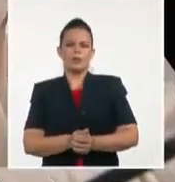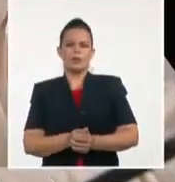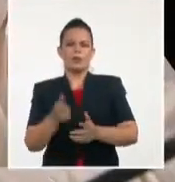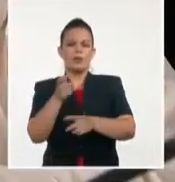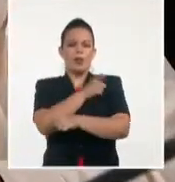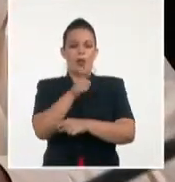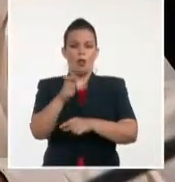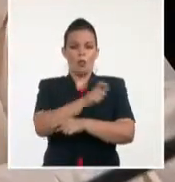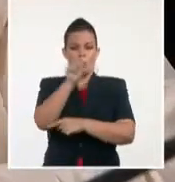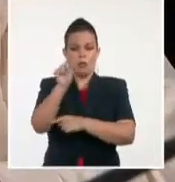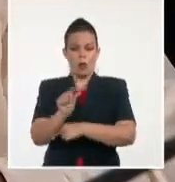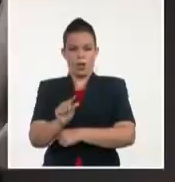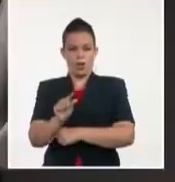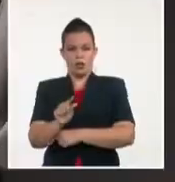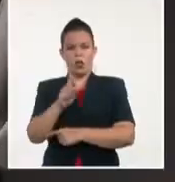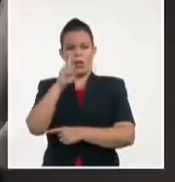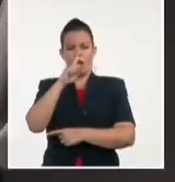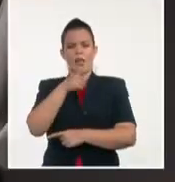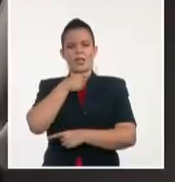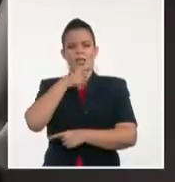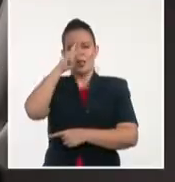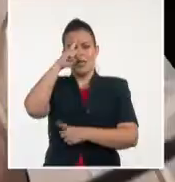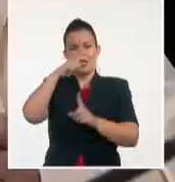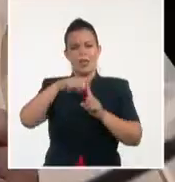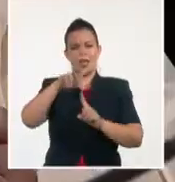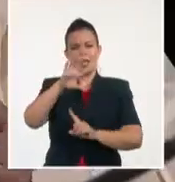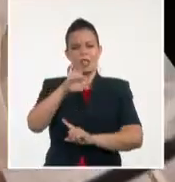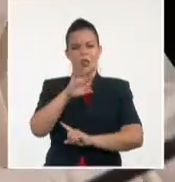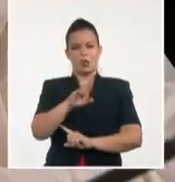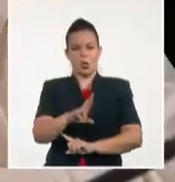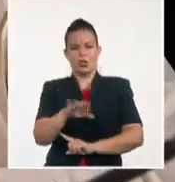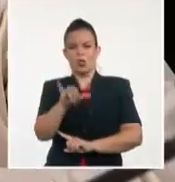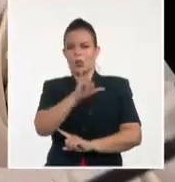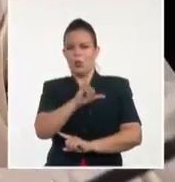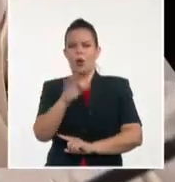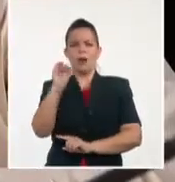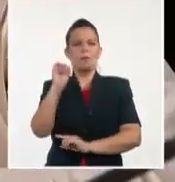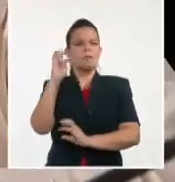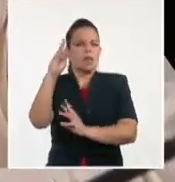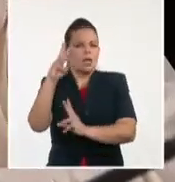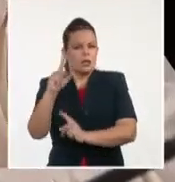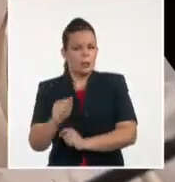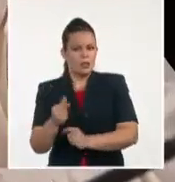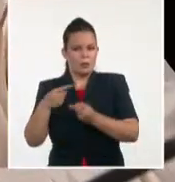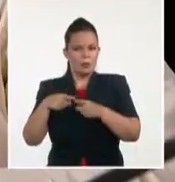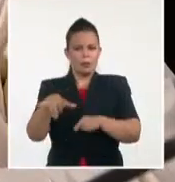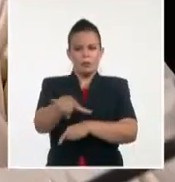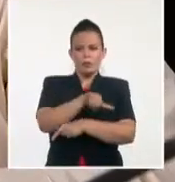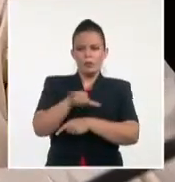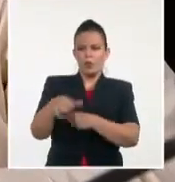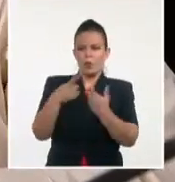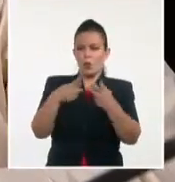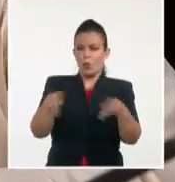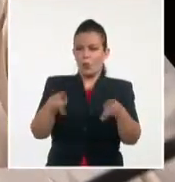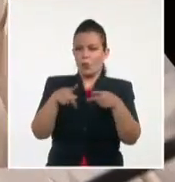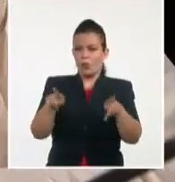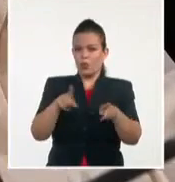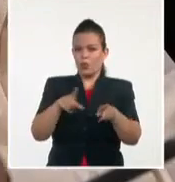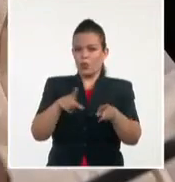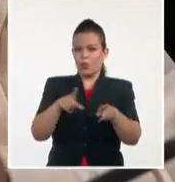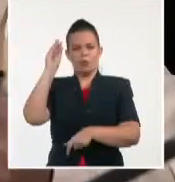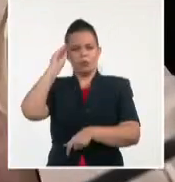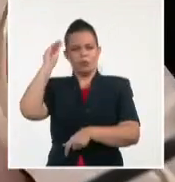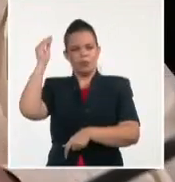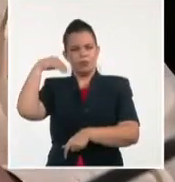de matemático, es también un alto especialista en la gestión del conocimiento y de la ciencia. Y